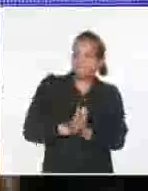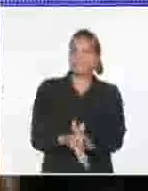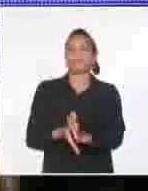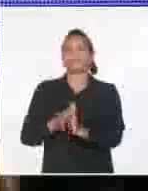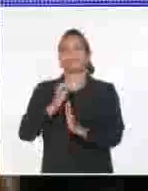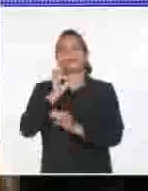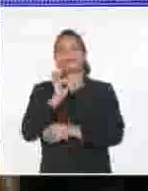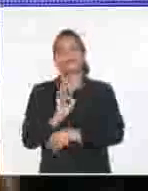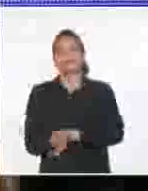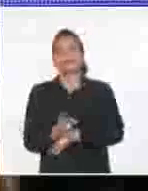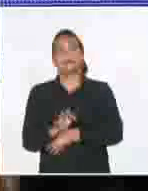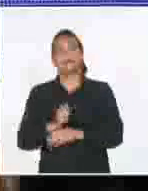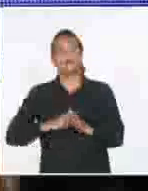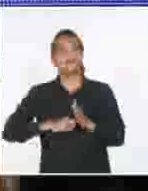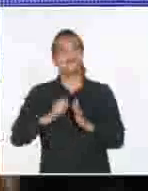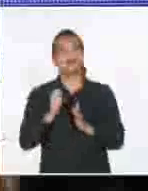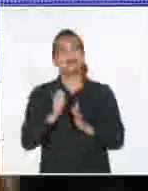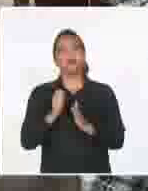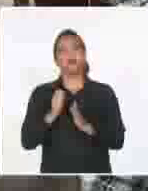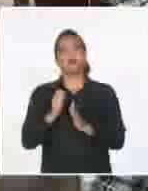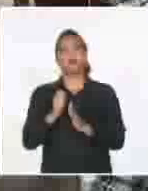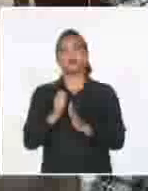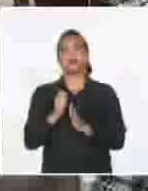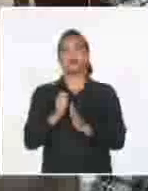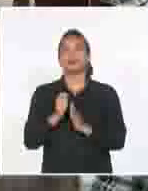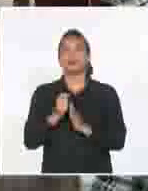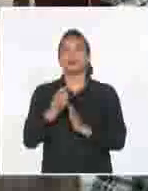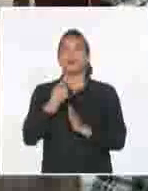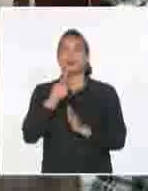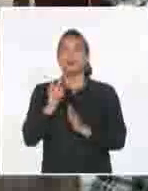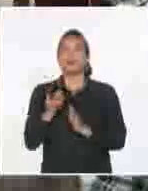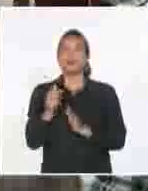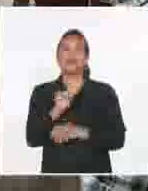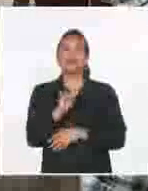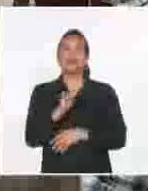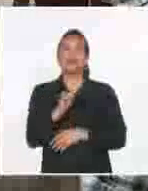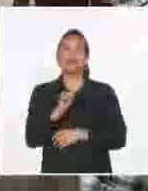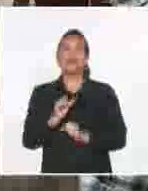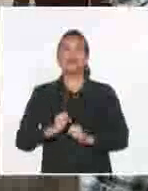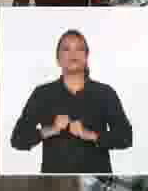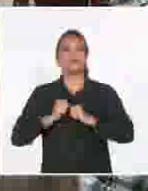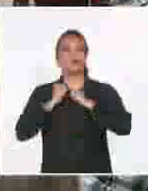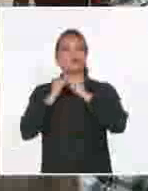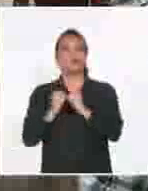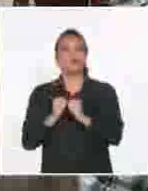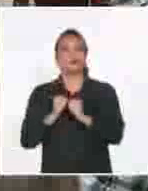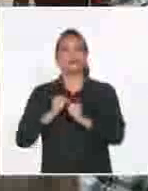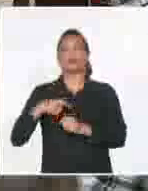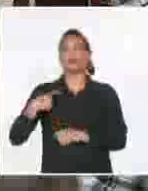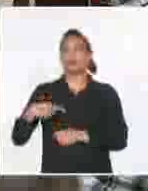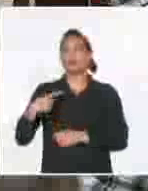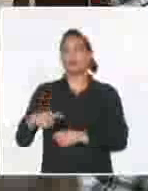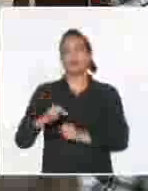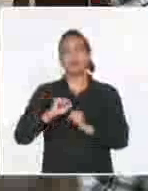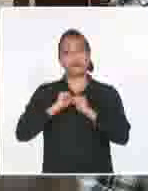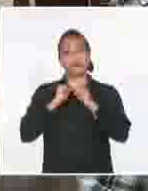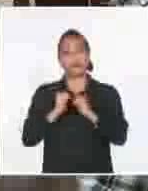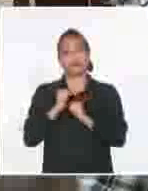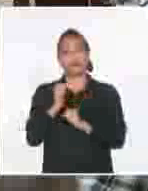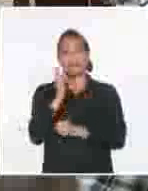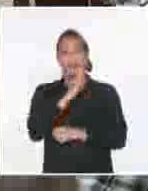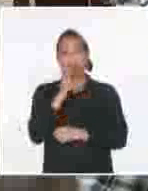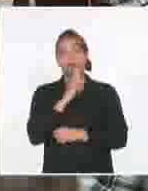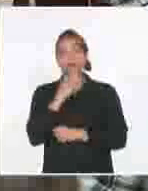manera permanente y extraordinariamente endurecida, extrema, inédita en comparación con